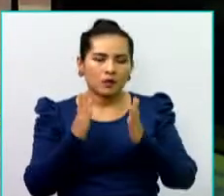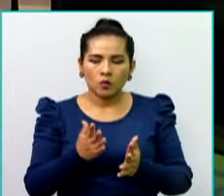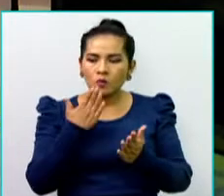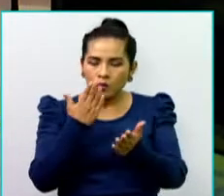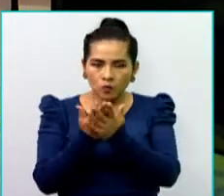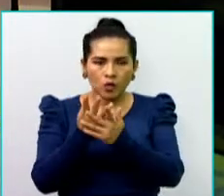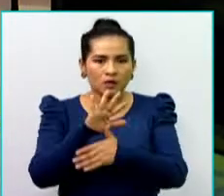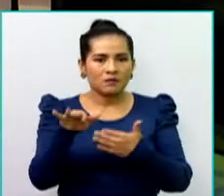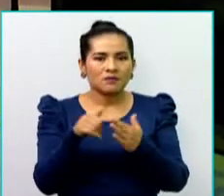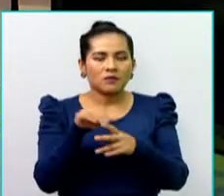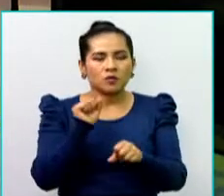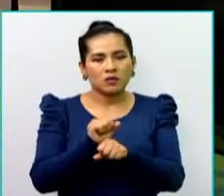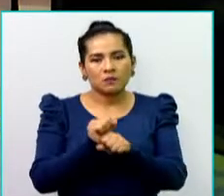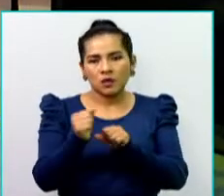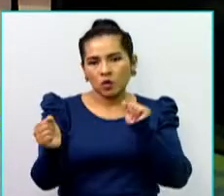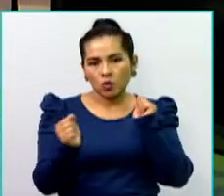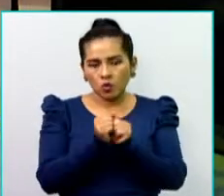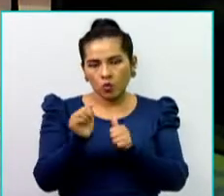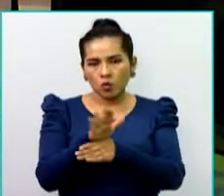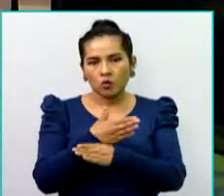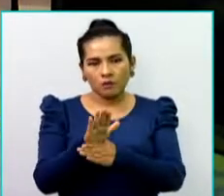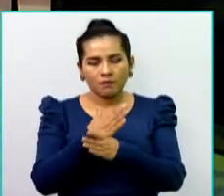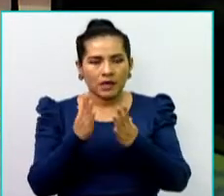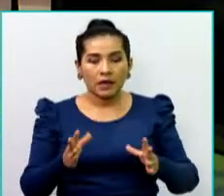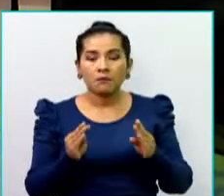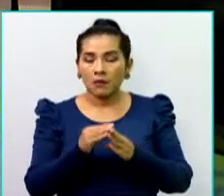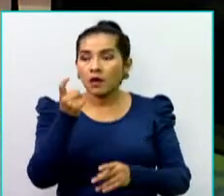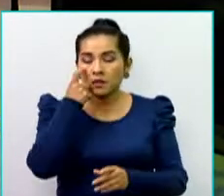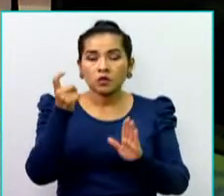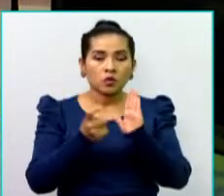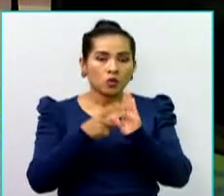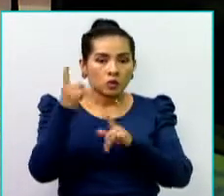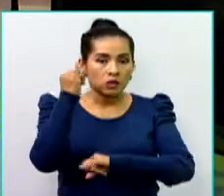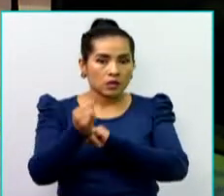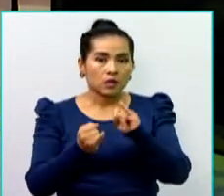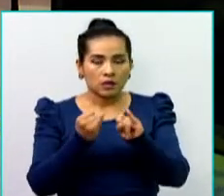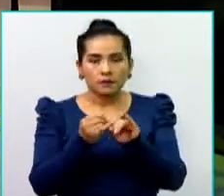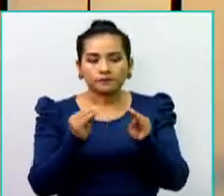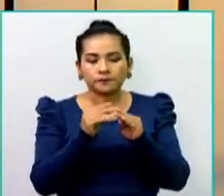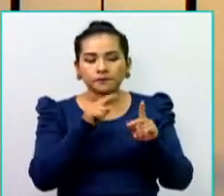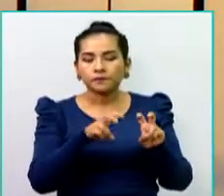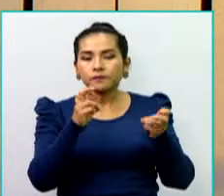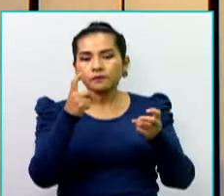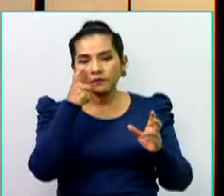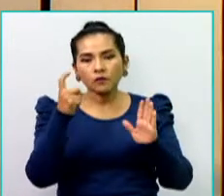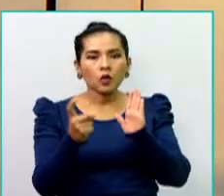actores muy, muy reconocidos a nivel nacional e internacional también en esta obra, como la Paty García, el